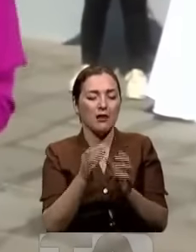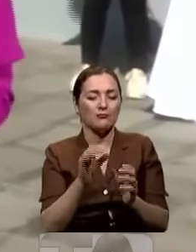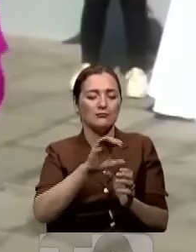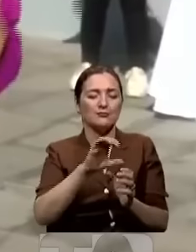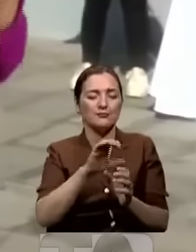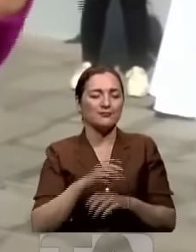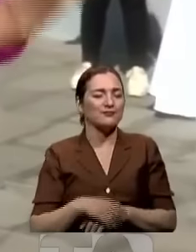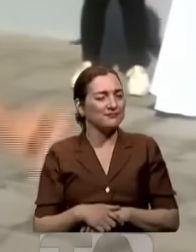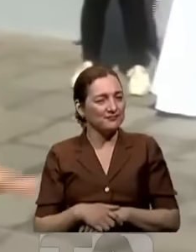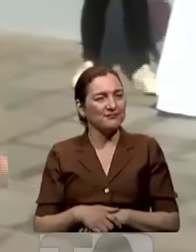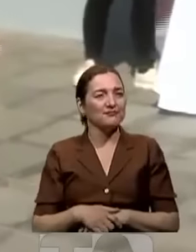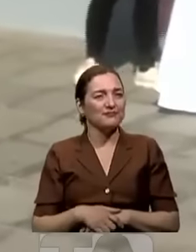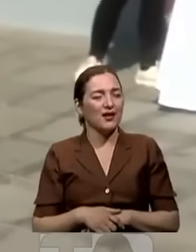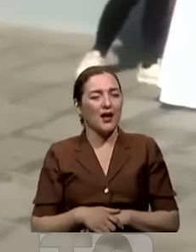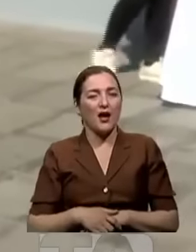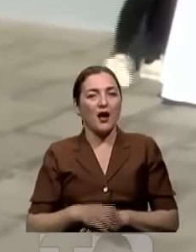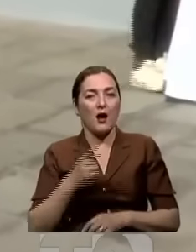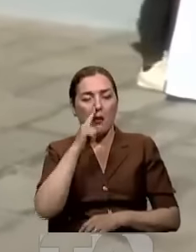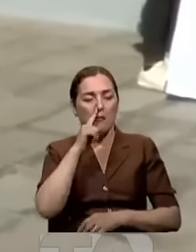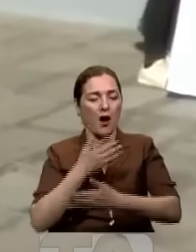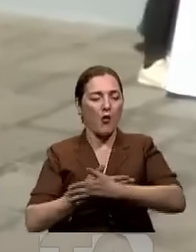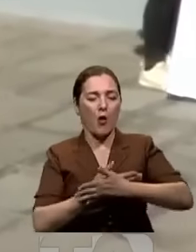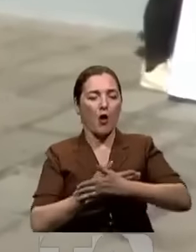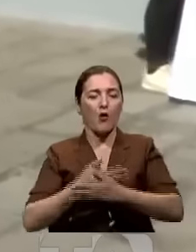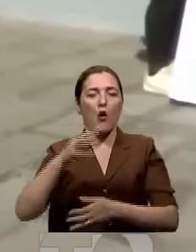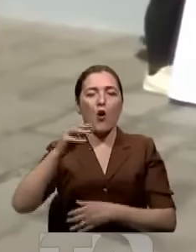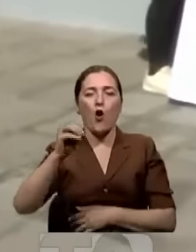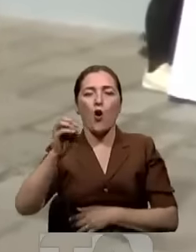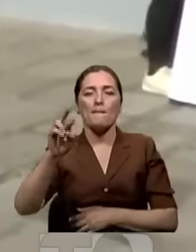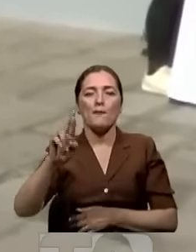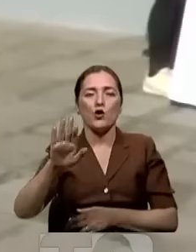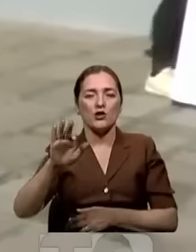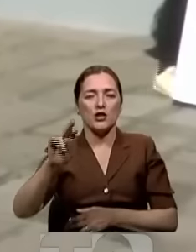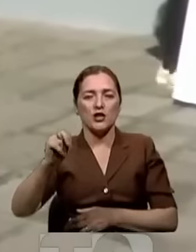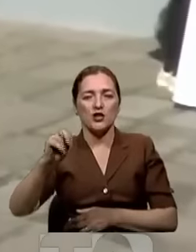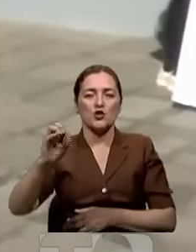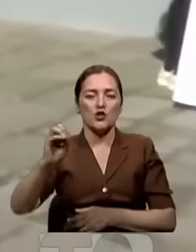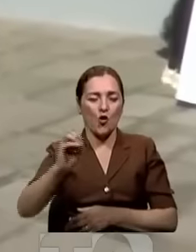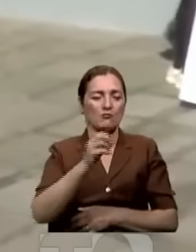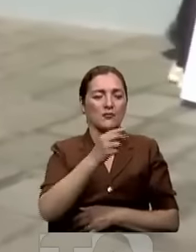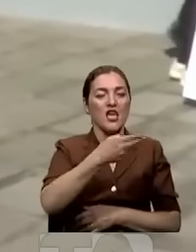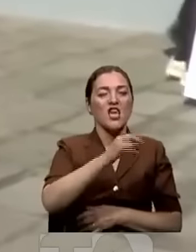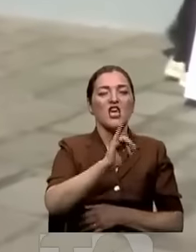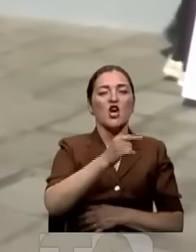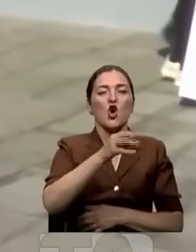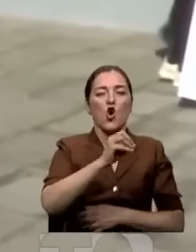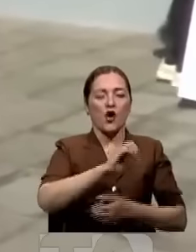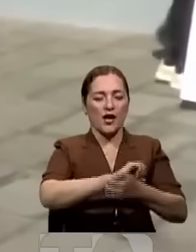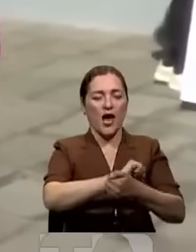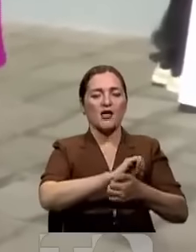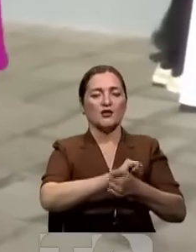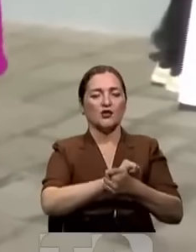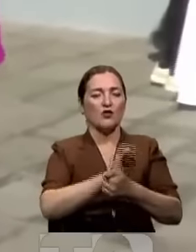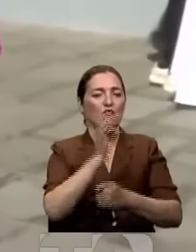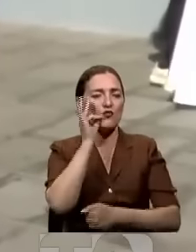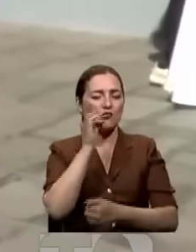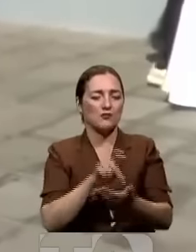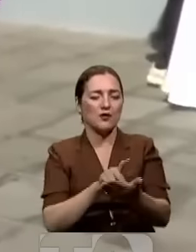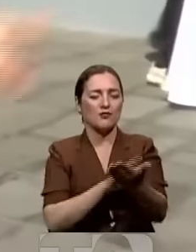Ya escuchábamos la guagua de mortiño, la guagua también de higos con queso, de dulces además, de frutos muy tradicionales.